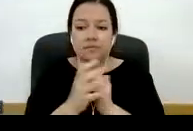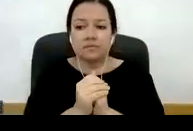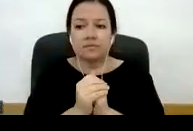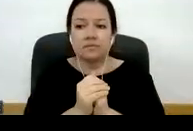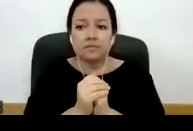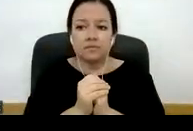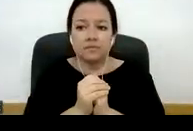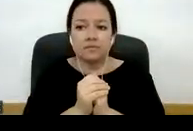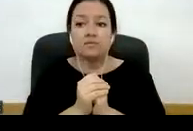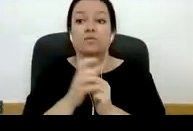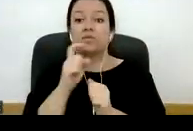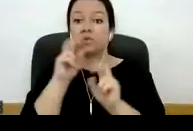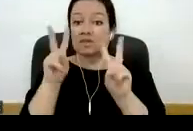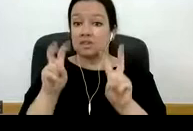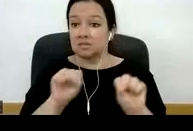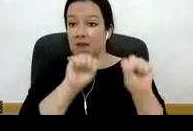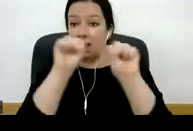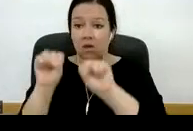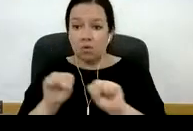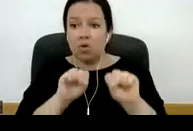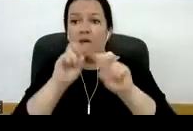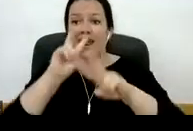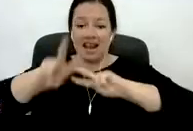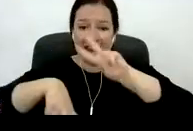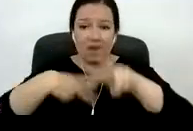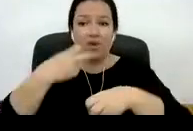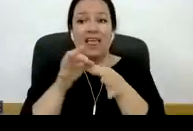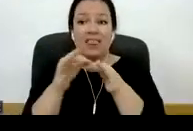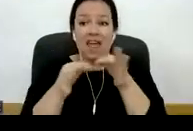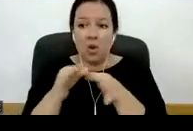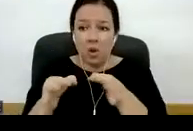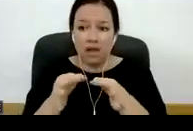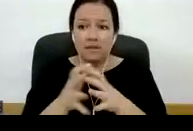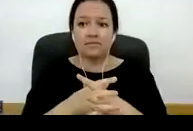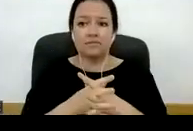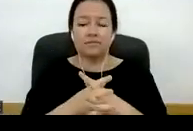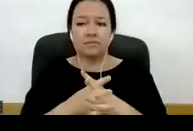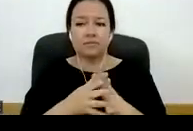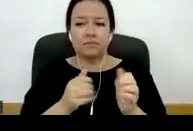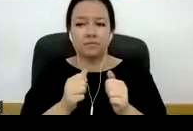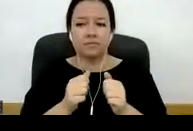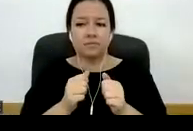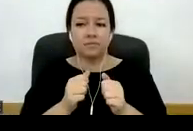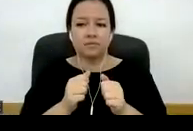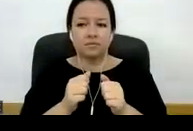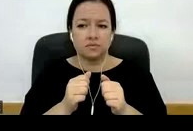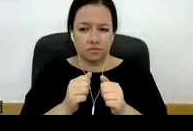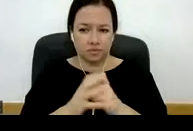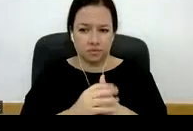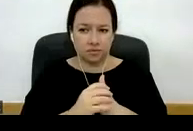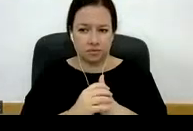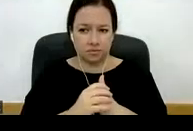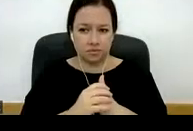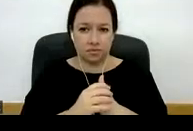la inmunidad, a la capacidad de regeneración de las células deterioradas, existen determinadas